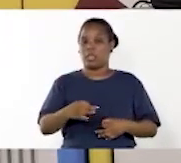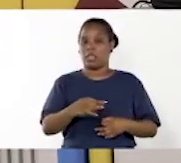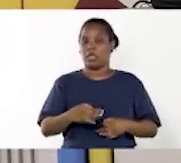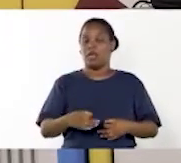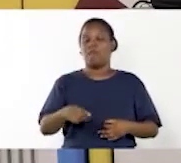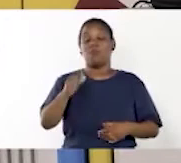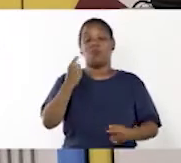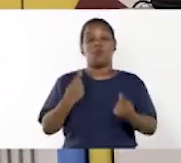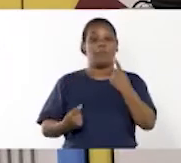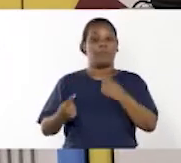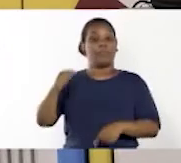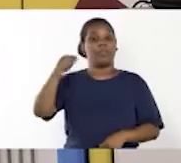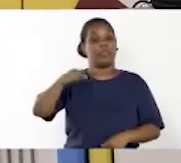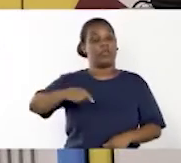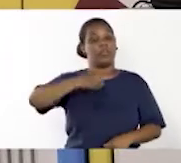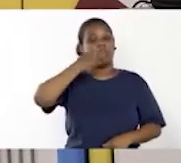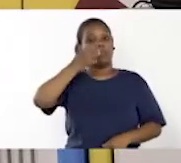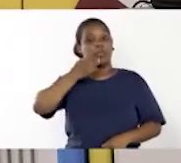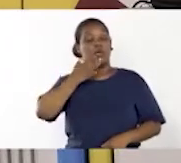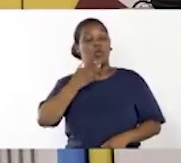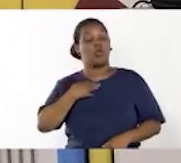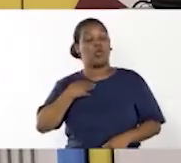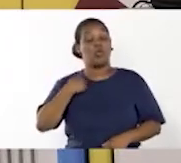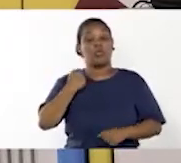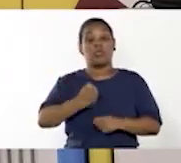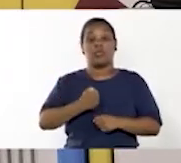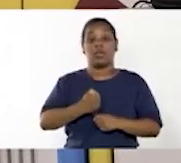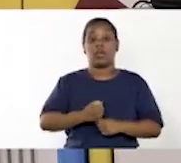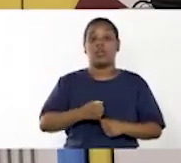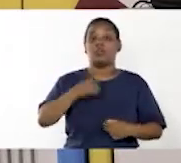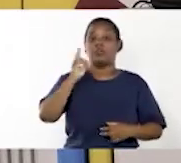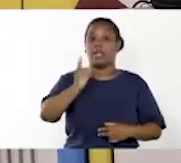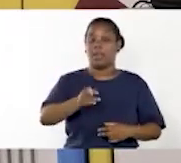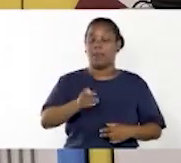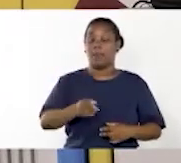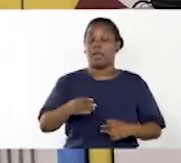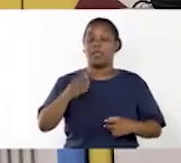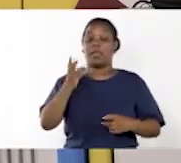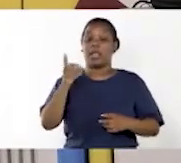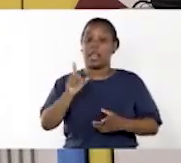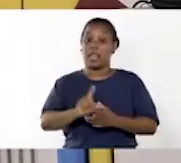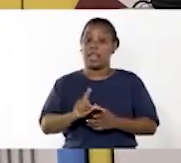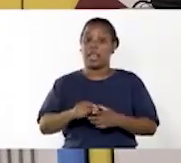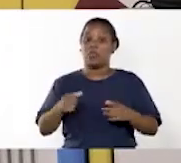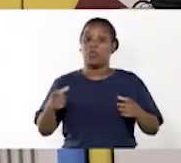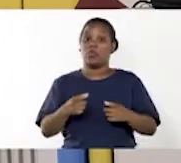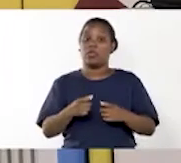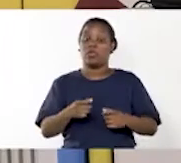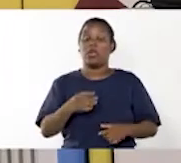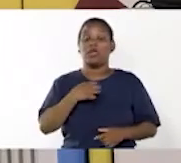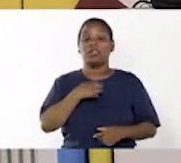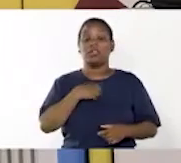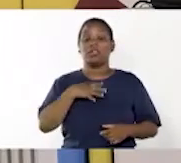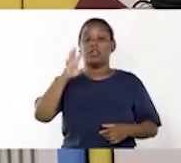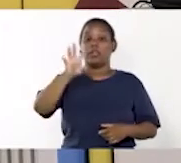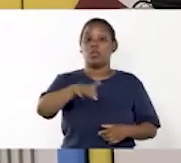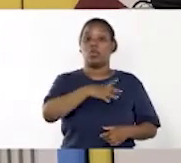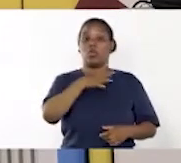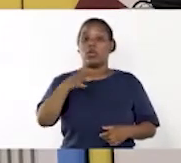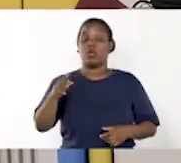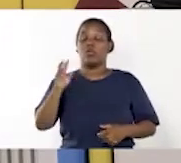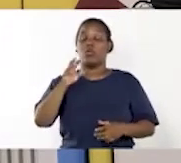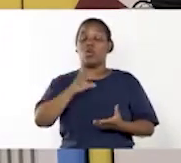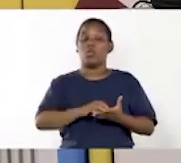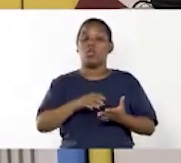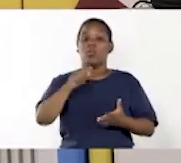ahí planteados. Cómo trabajarlo, tienen las páginas, tienen el libro, tienen la unidad, tienen el cuaderno donde van a